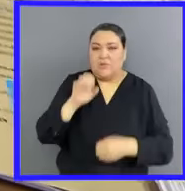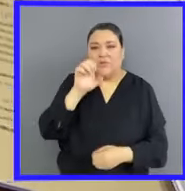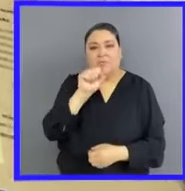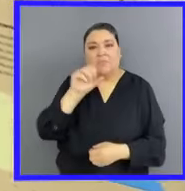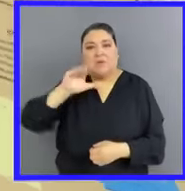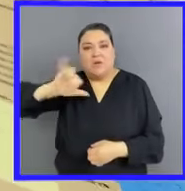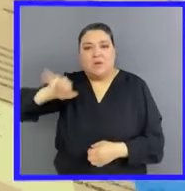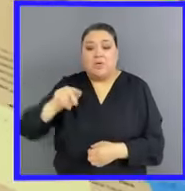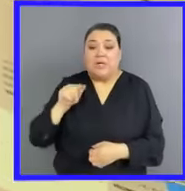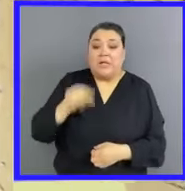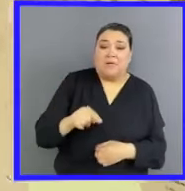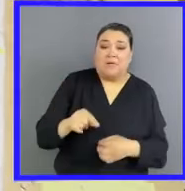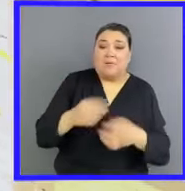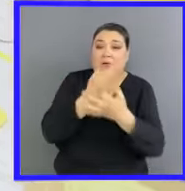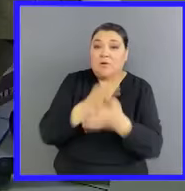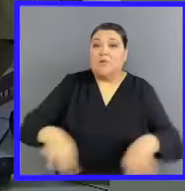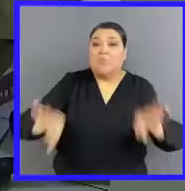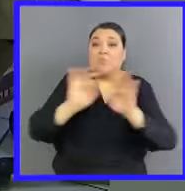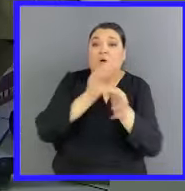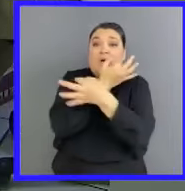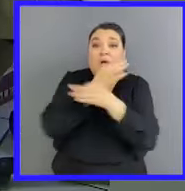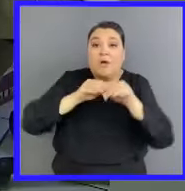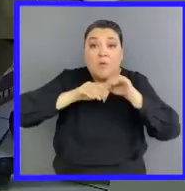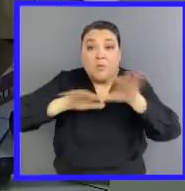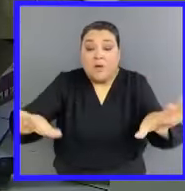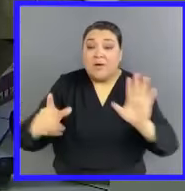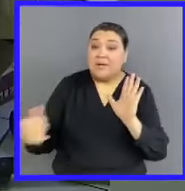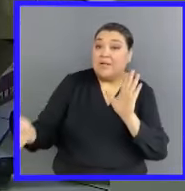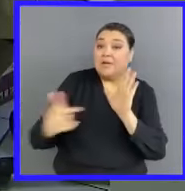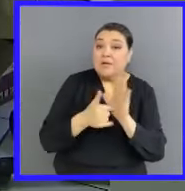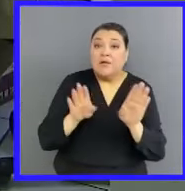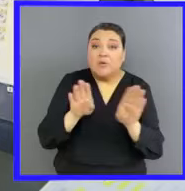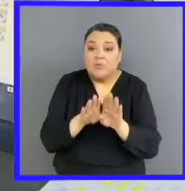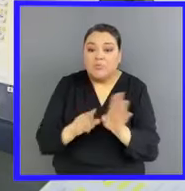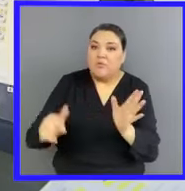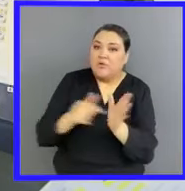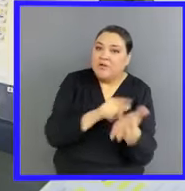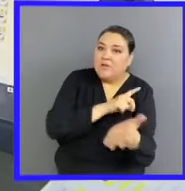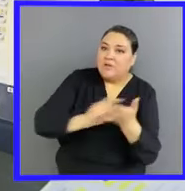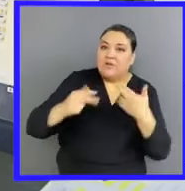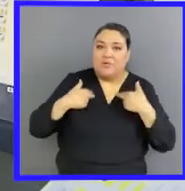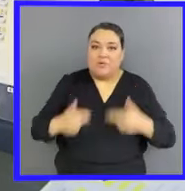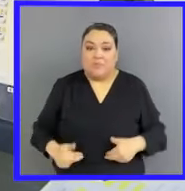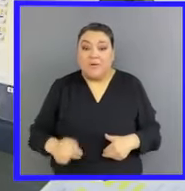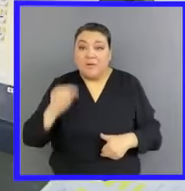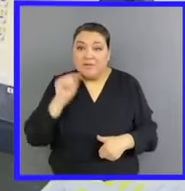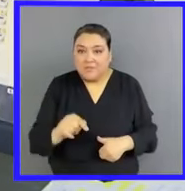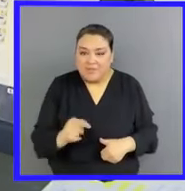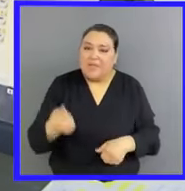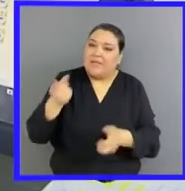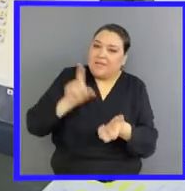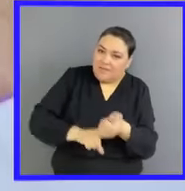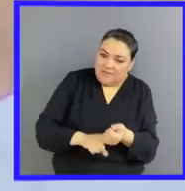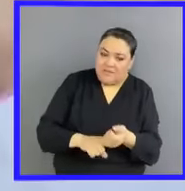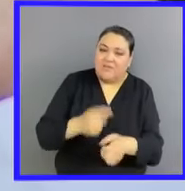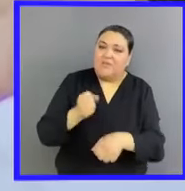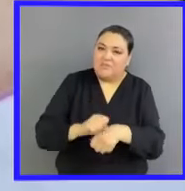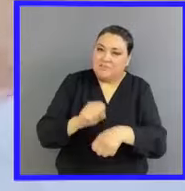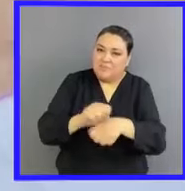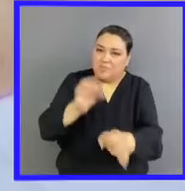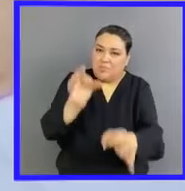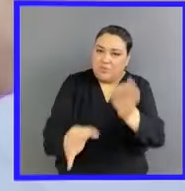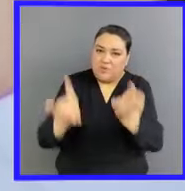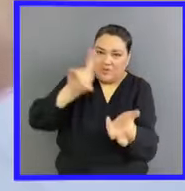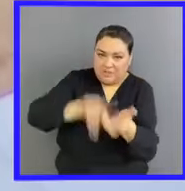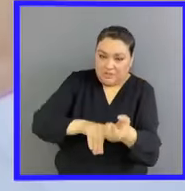la importancia de conocer y utilizar los criterios de derechos humanos que están en el Semanario Judicial de la Federación. Actividad